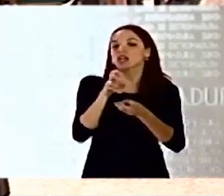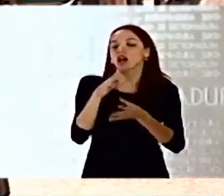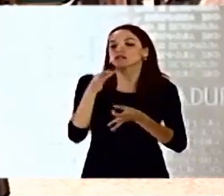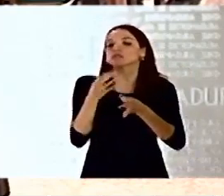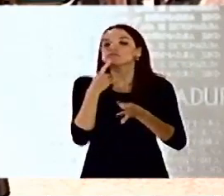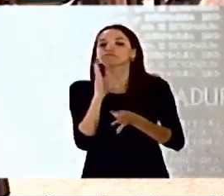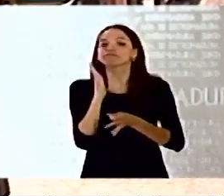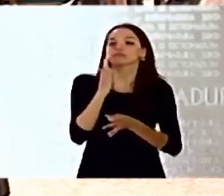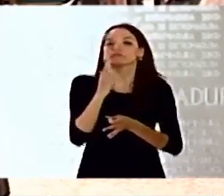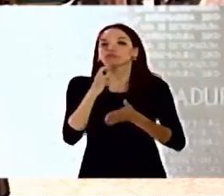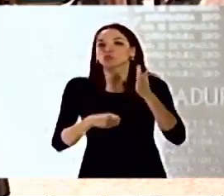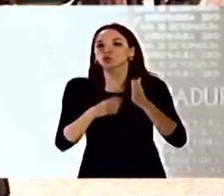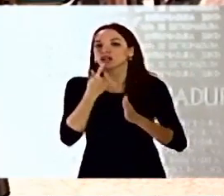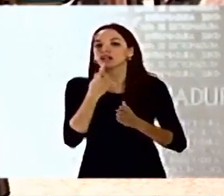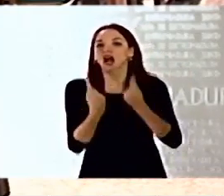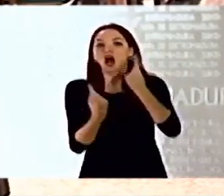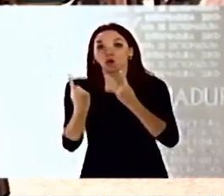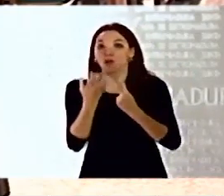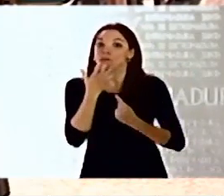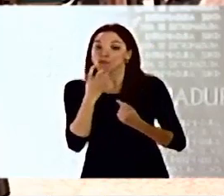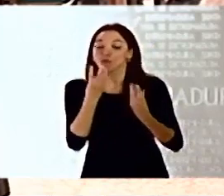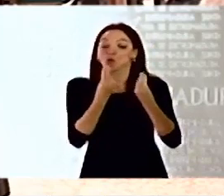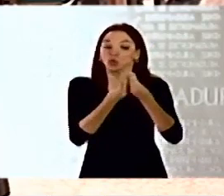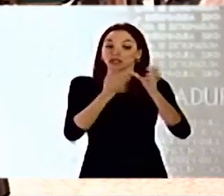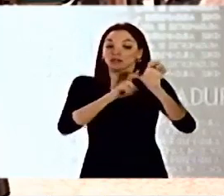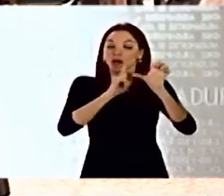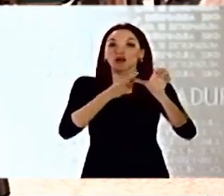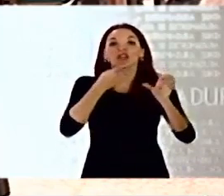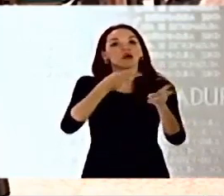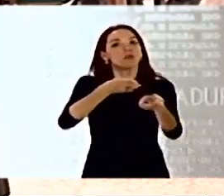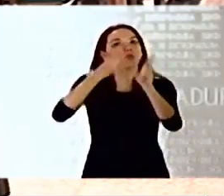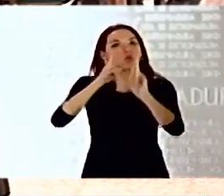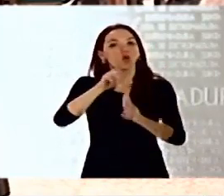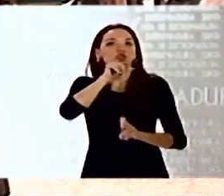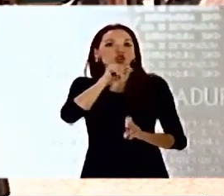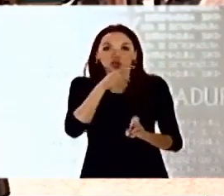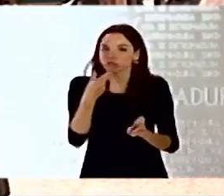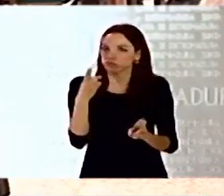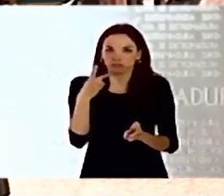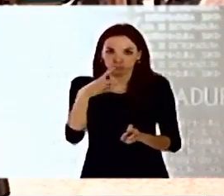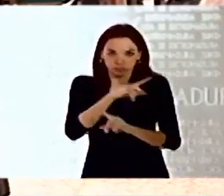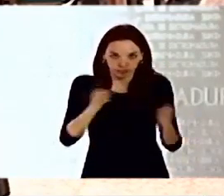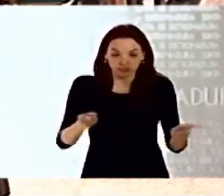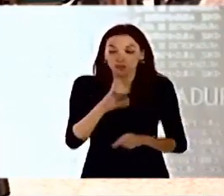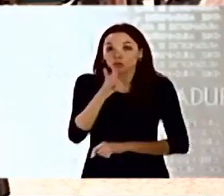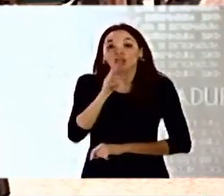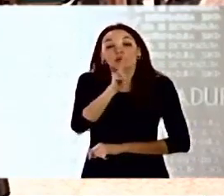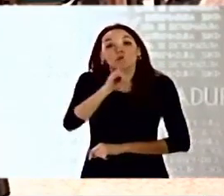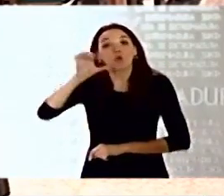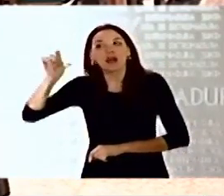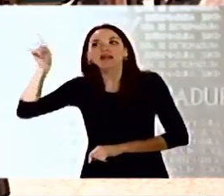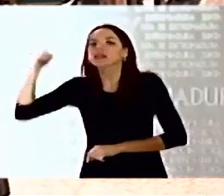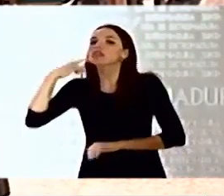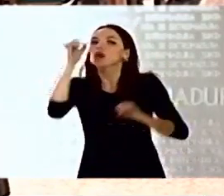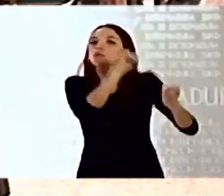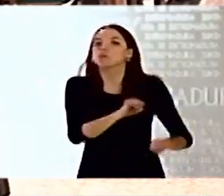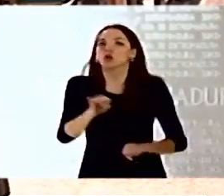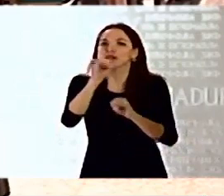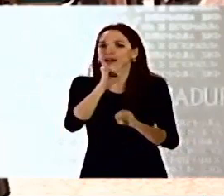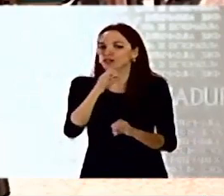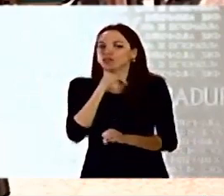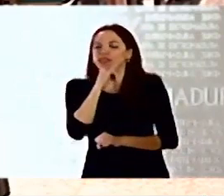Extremadura, a prohibir la caza de la tórtola. Parece ser que la Unión Europea dice que no se protege lo suficiente a